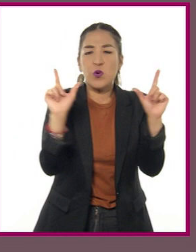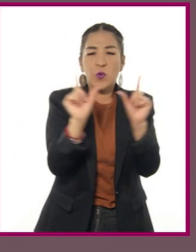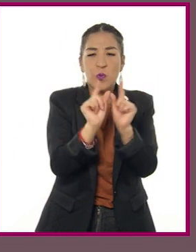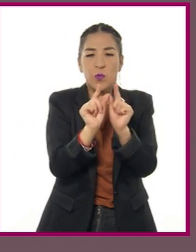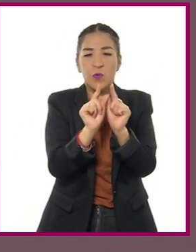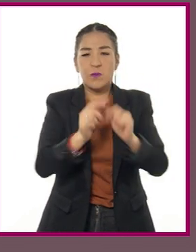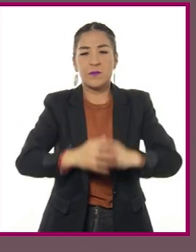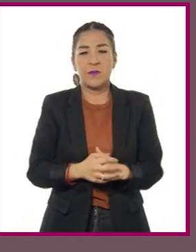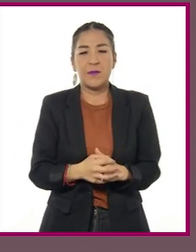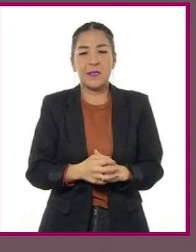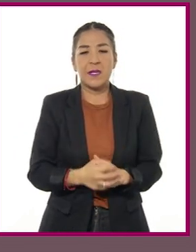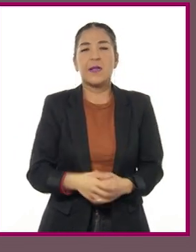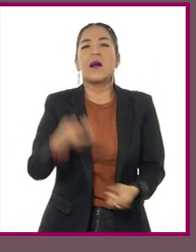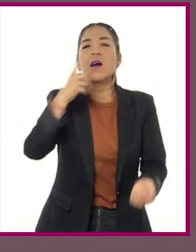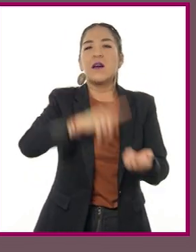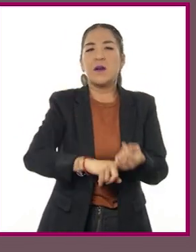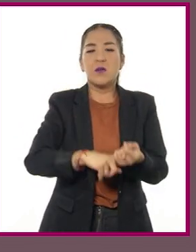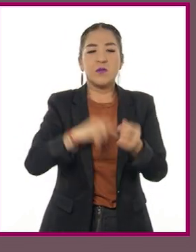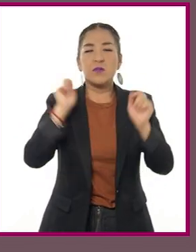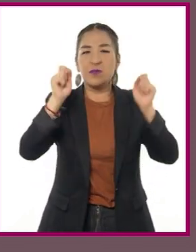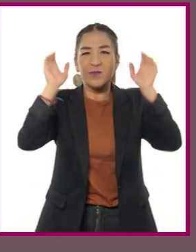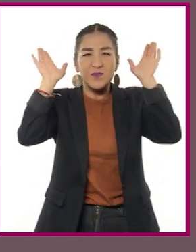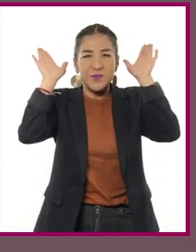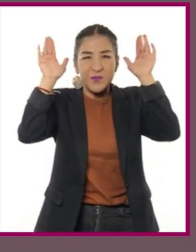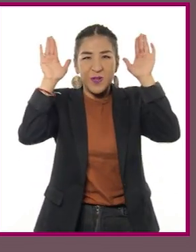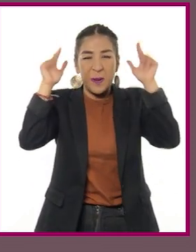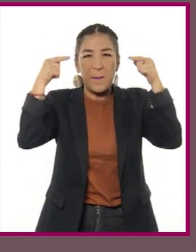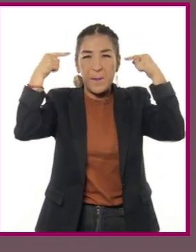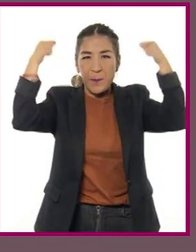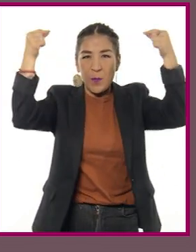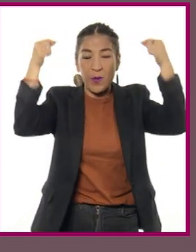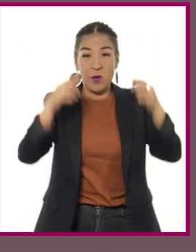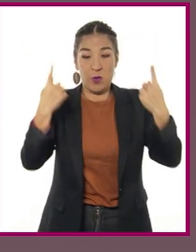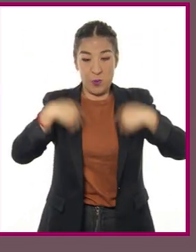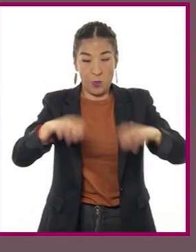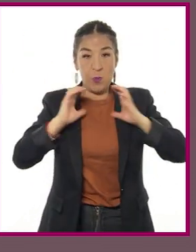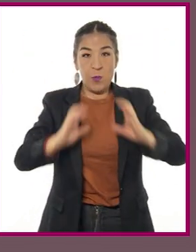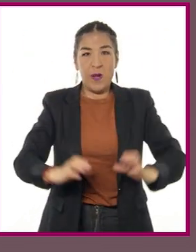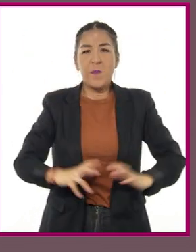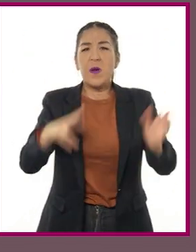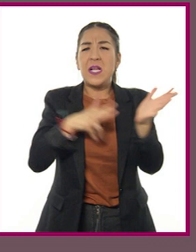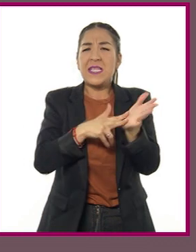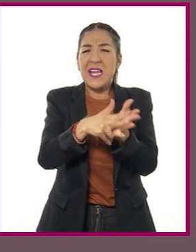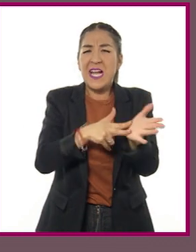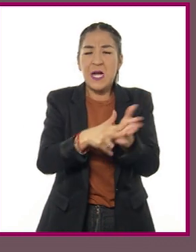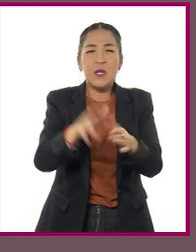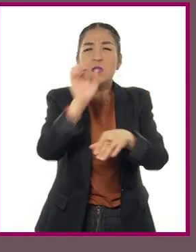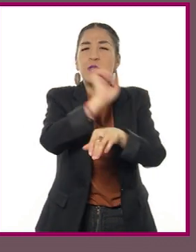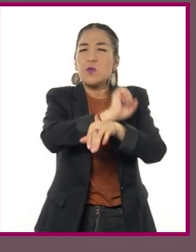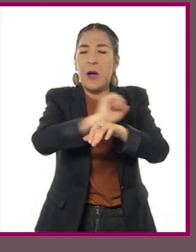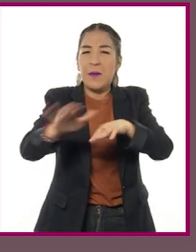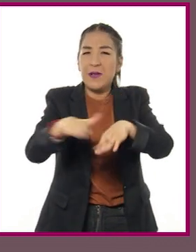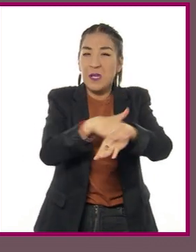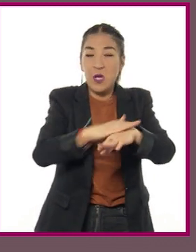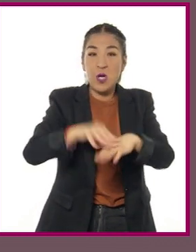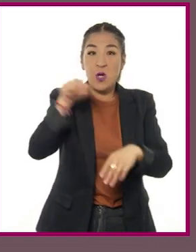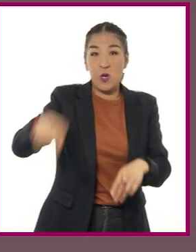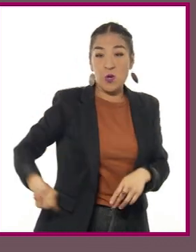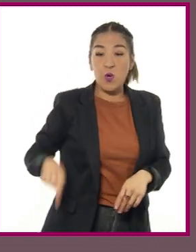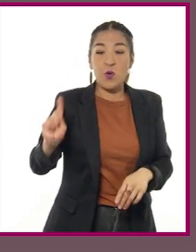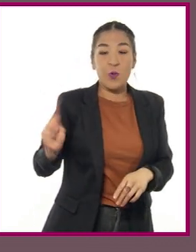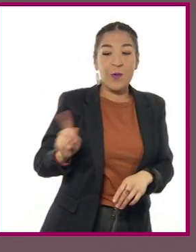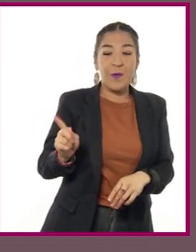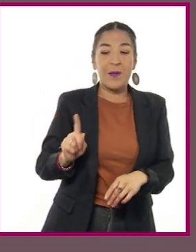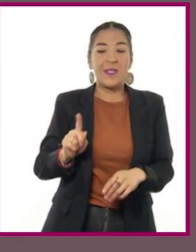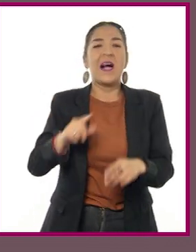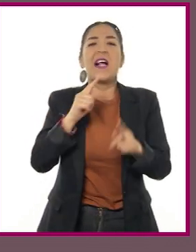orejitas pequeñas y puntiagudas. Tiene el cuerpo negro muy liso. Tiene la cola larga. Y en